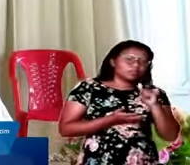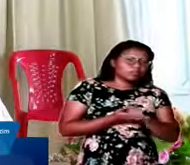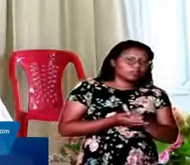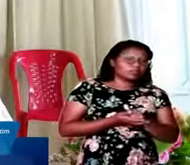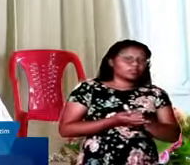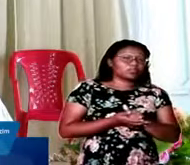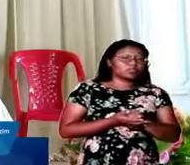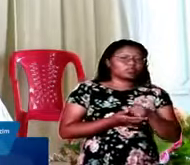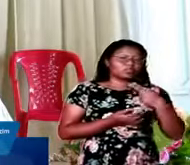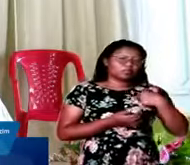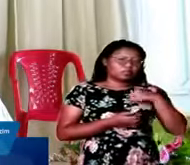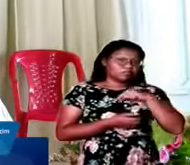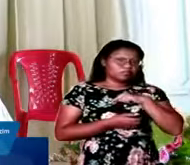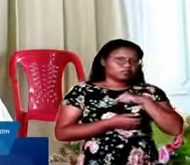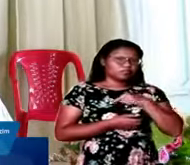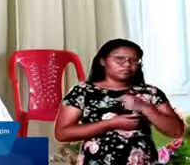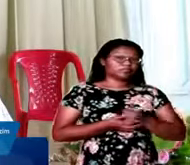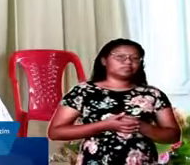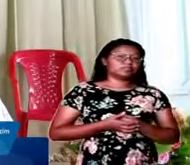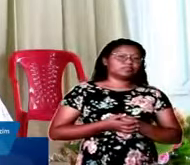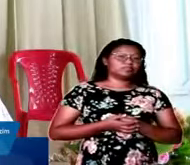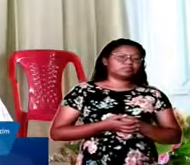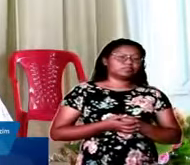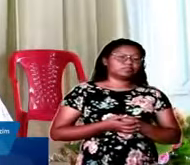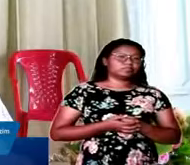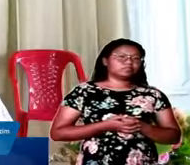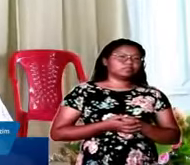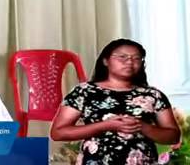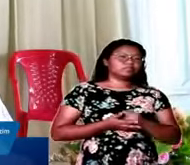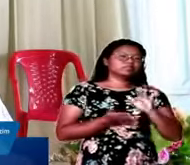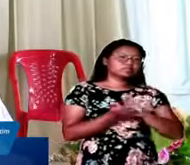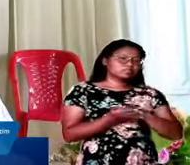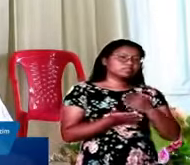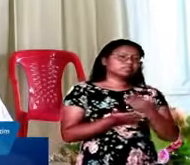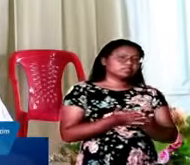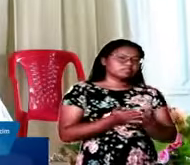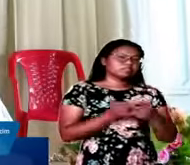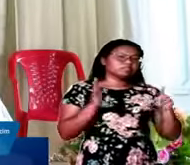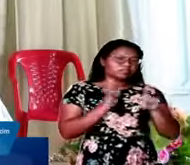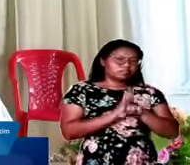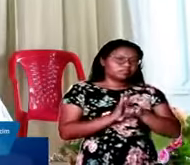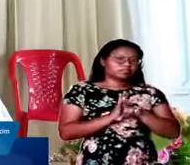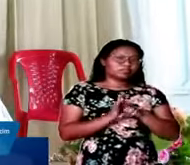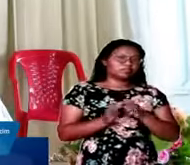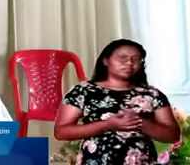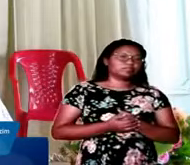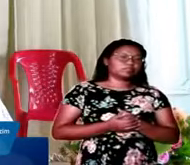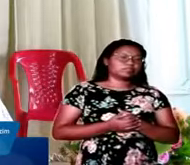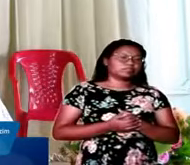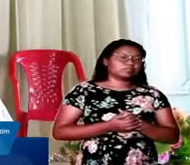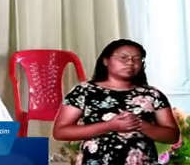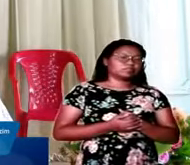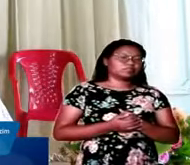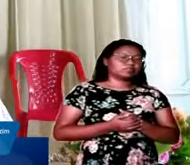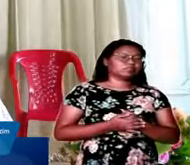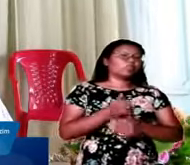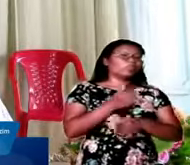nosotros nos pasa lo del intérprete de la ley. Todavía